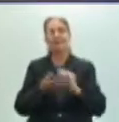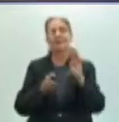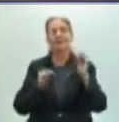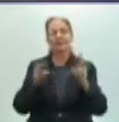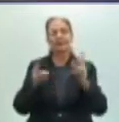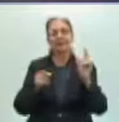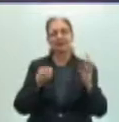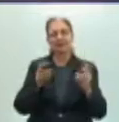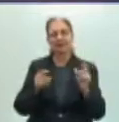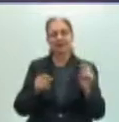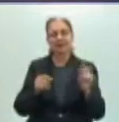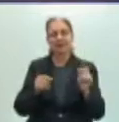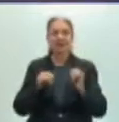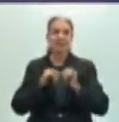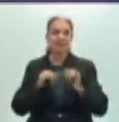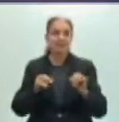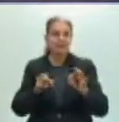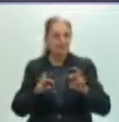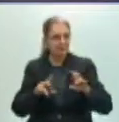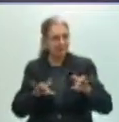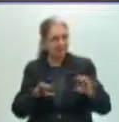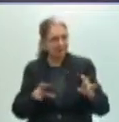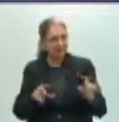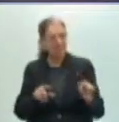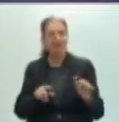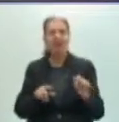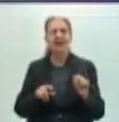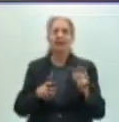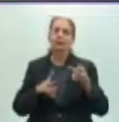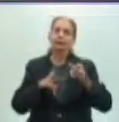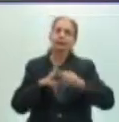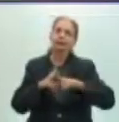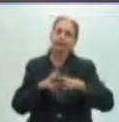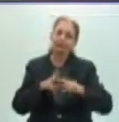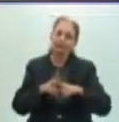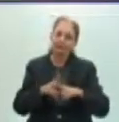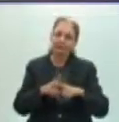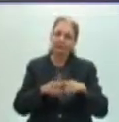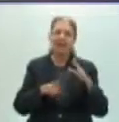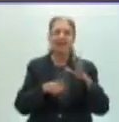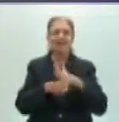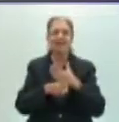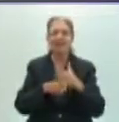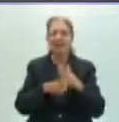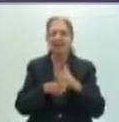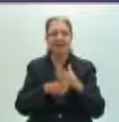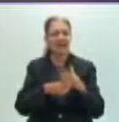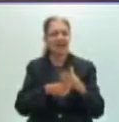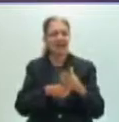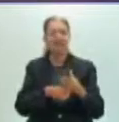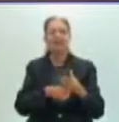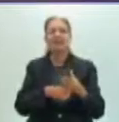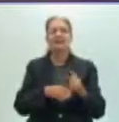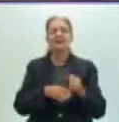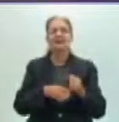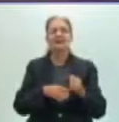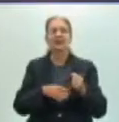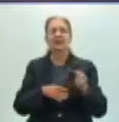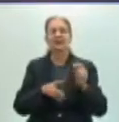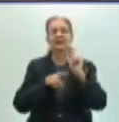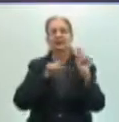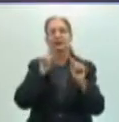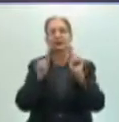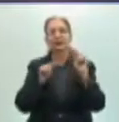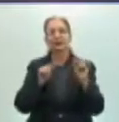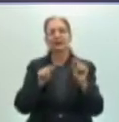existen en informática para darle solución a las diferentes interrogantes relacionadas con la estadística